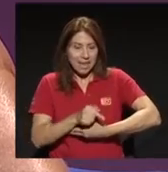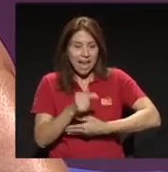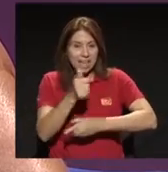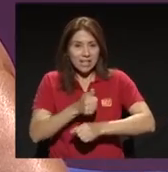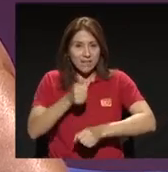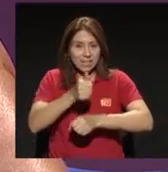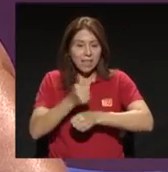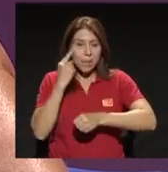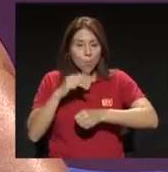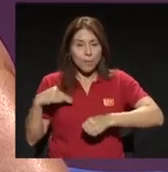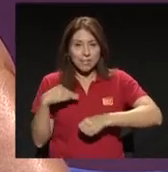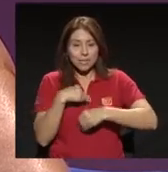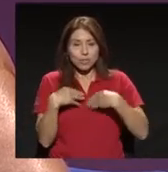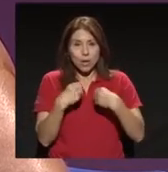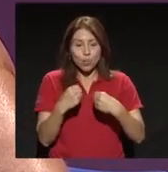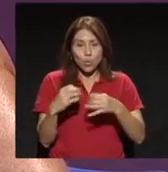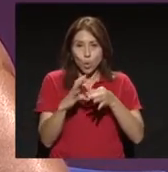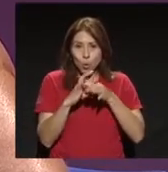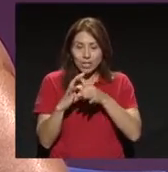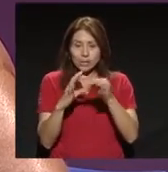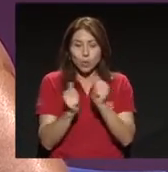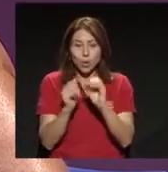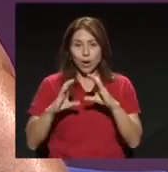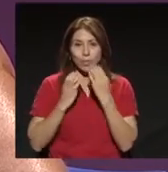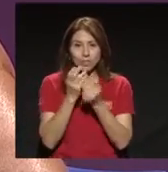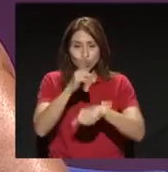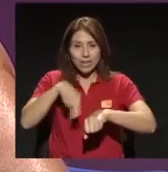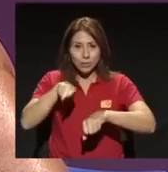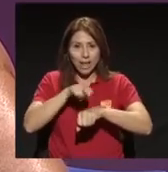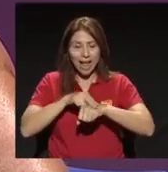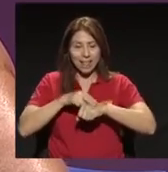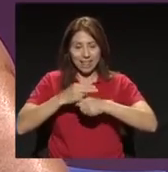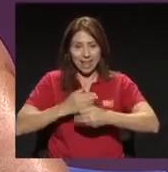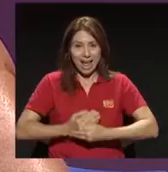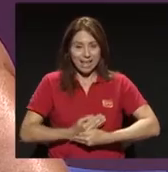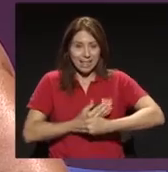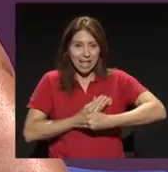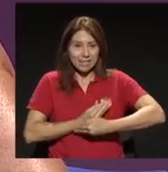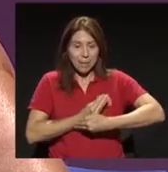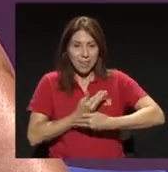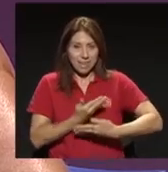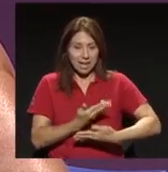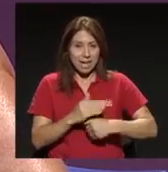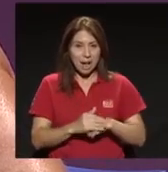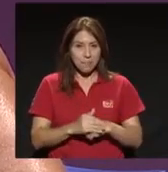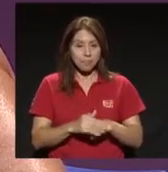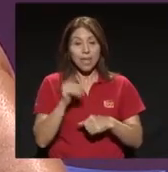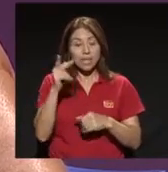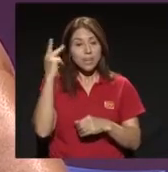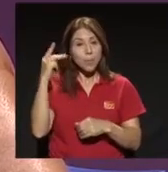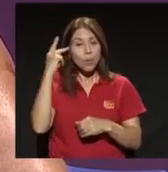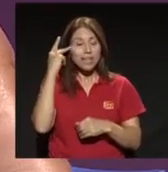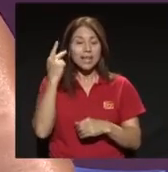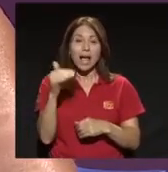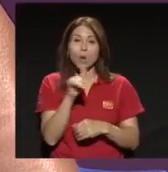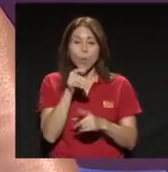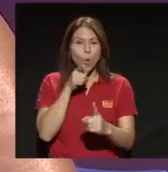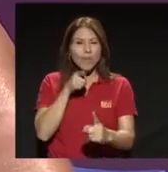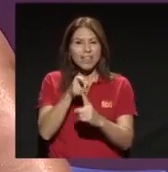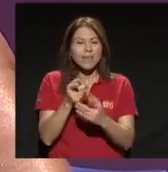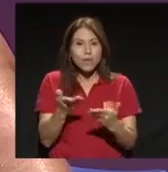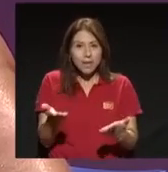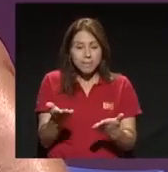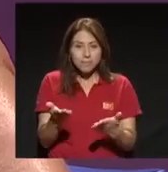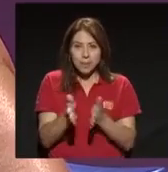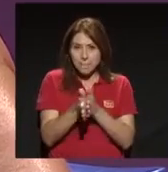de salud en coordinación con la comisión nacional de lactancia materna esta política tiene como objetivo